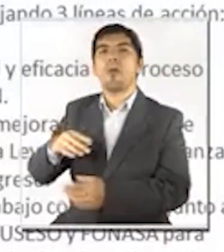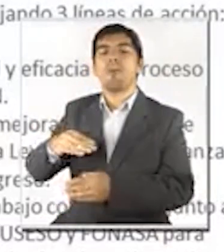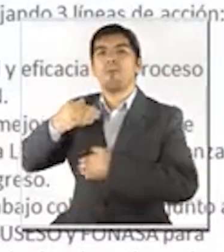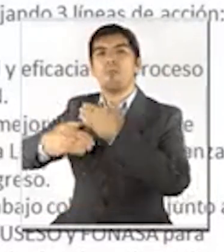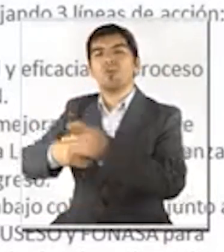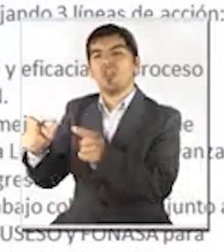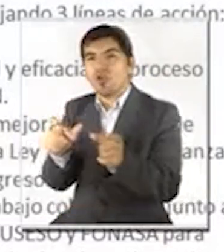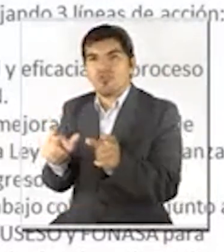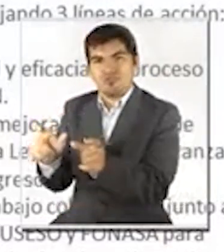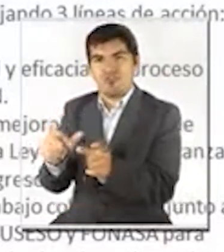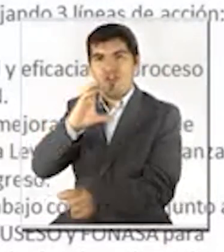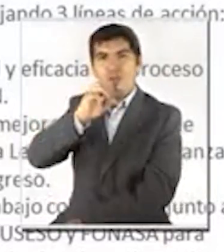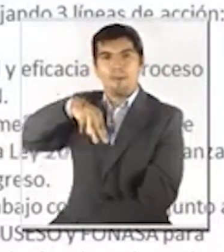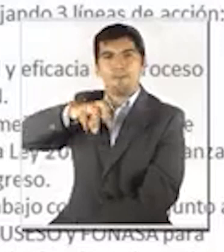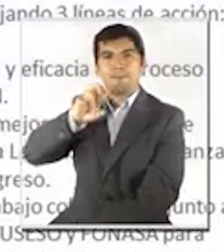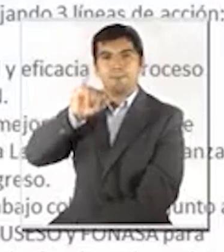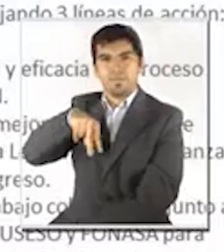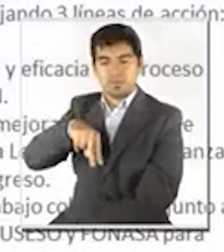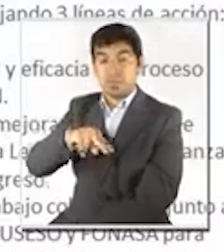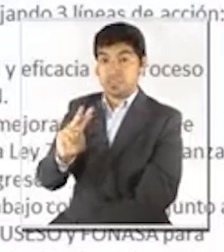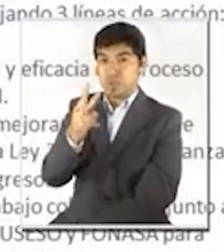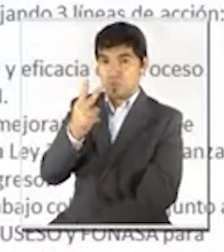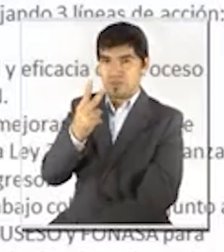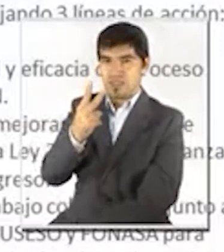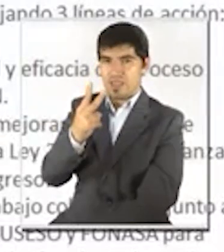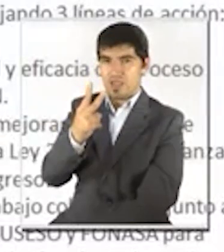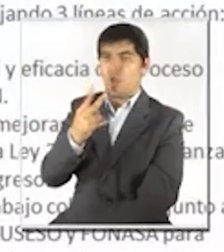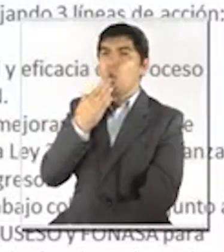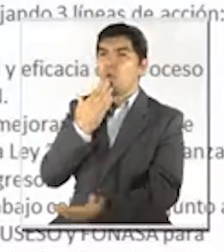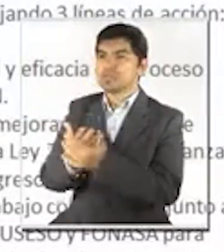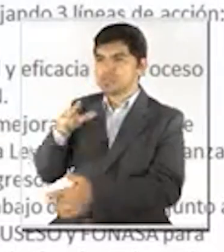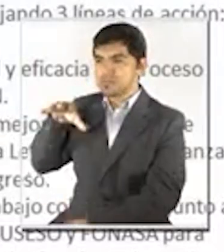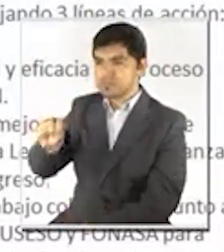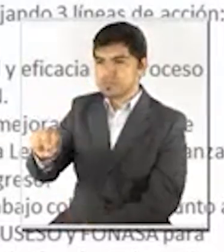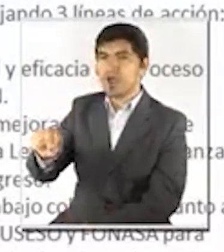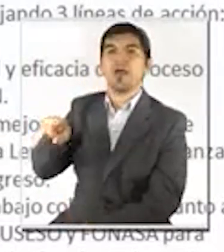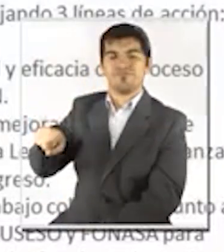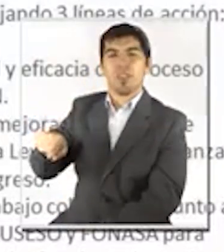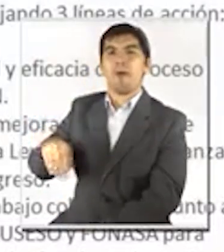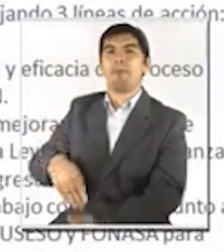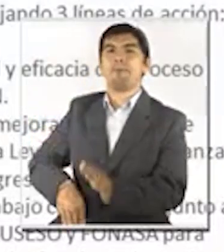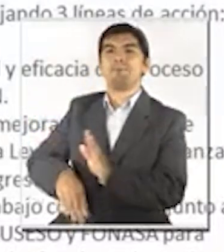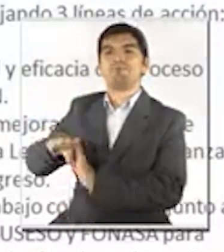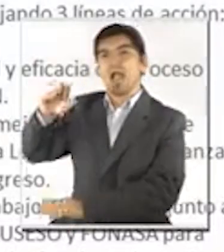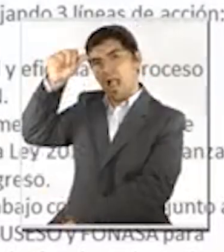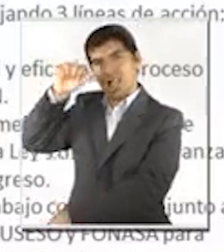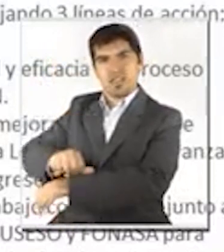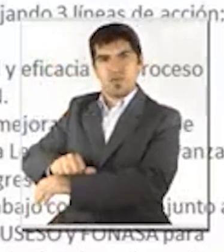que realiza la compin la segunda aumentar las sanciones y mejorar las facultades con las cuales estamos